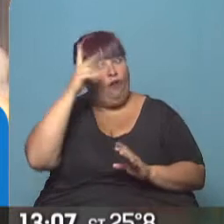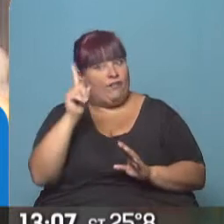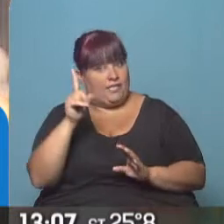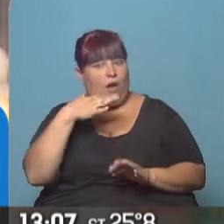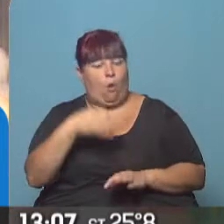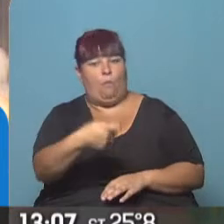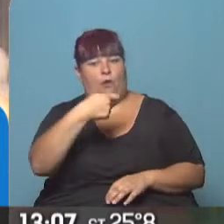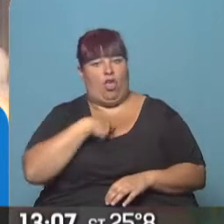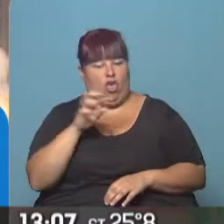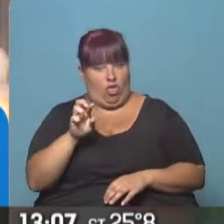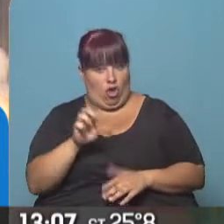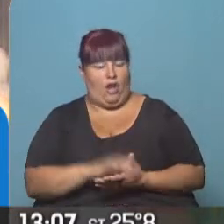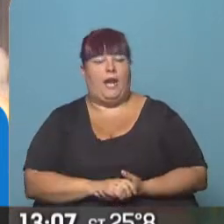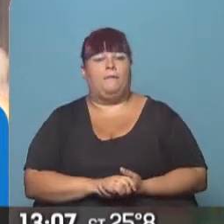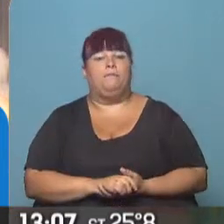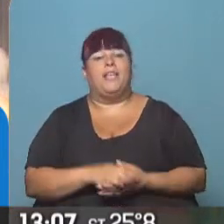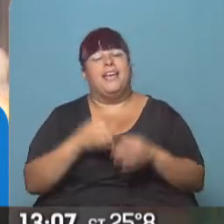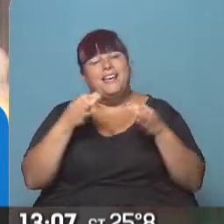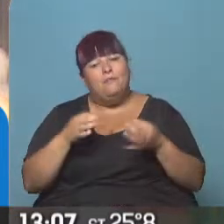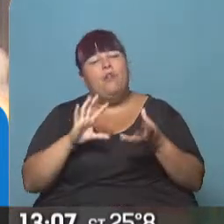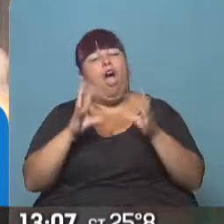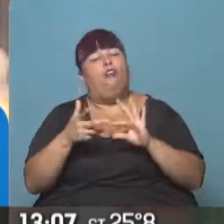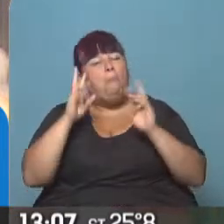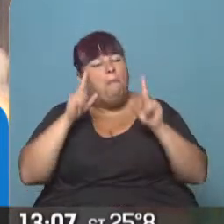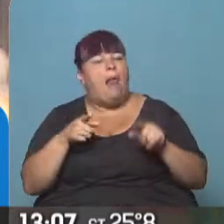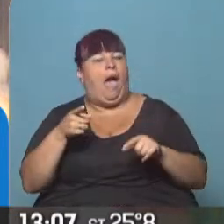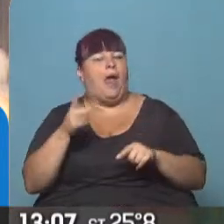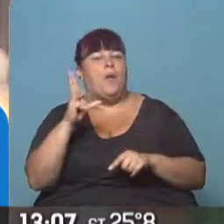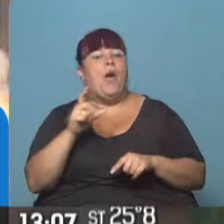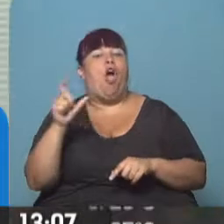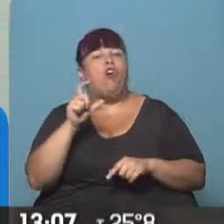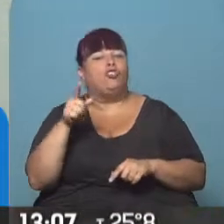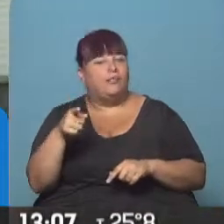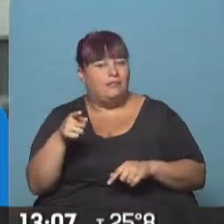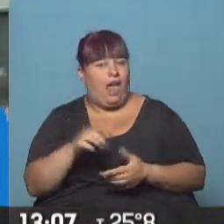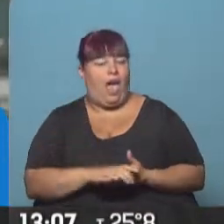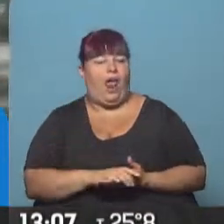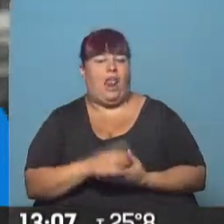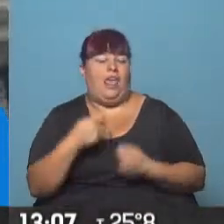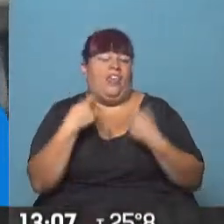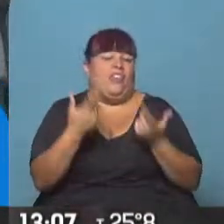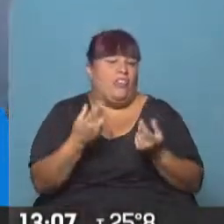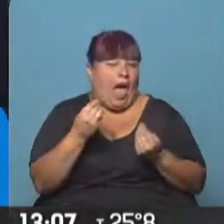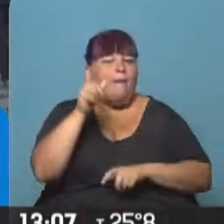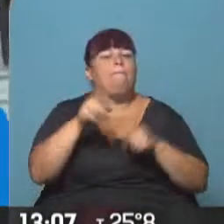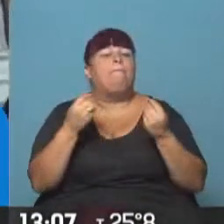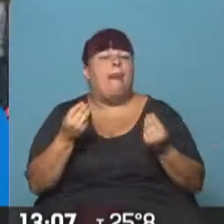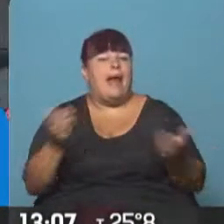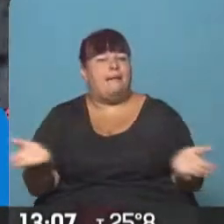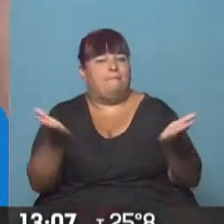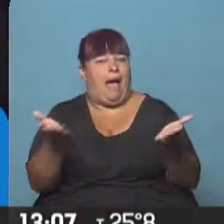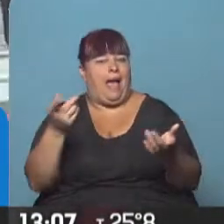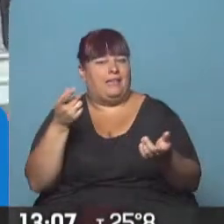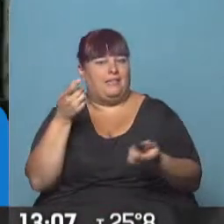oficial te va a entregar los dólares. Y en realidad es un mecanismo que el Banco Central propone a los efectos de incrementar